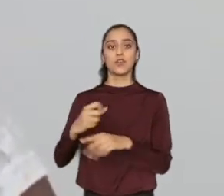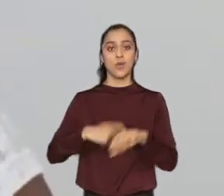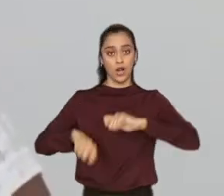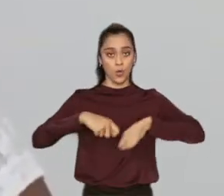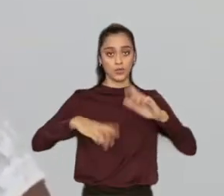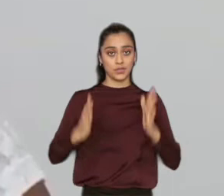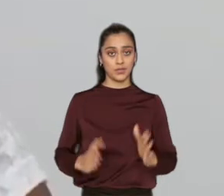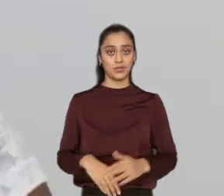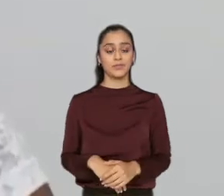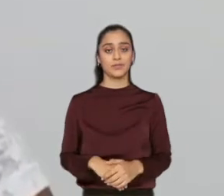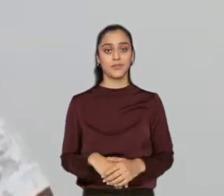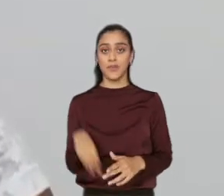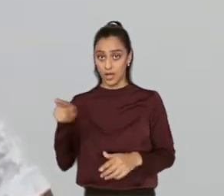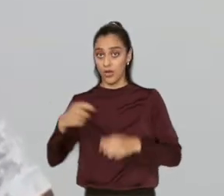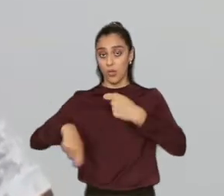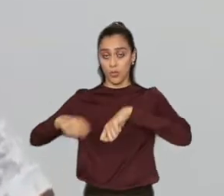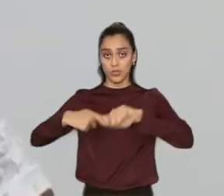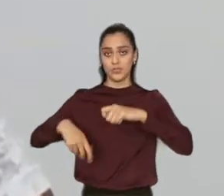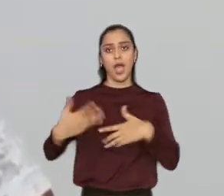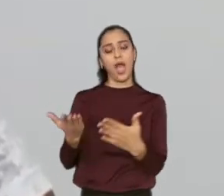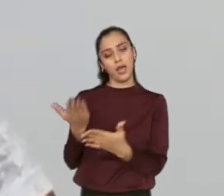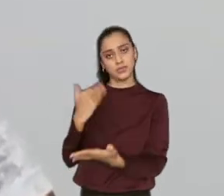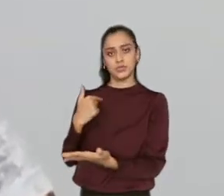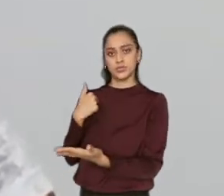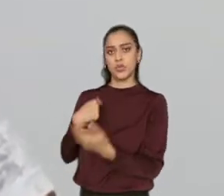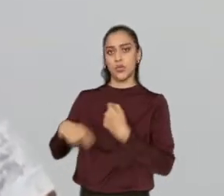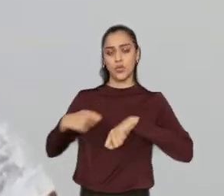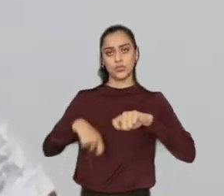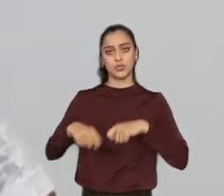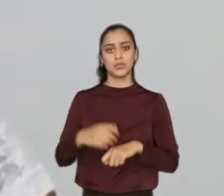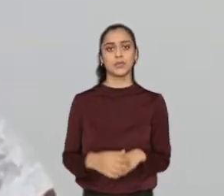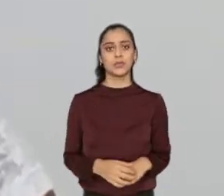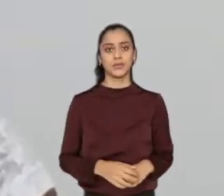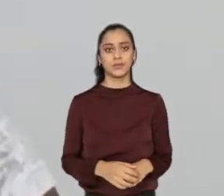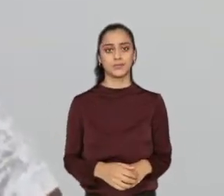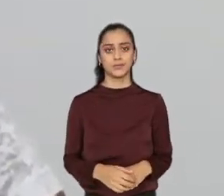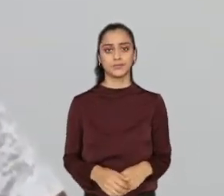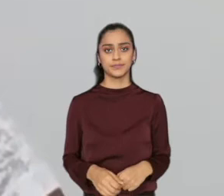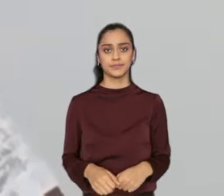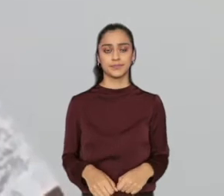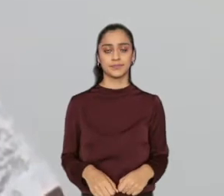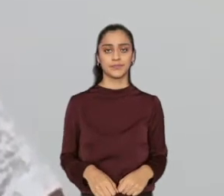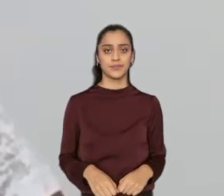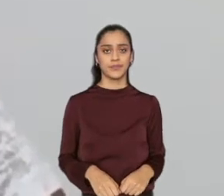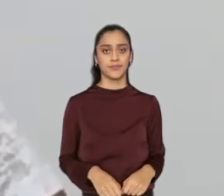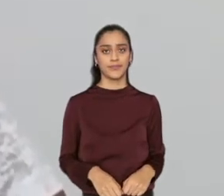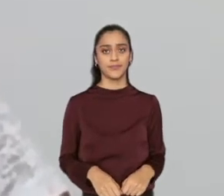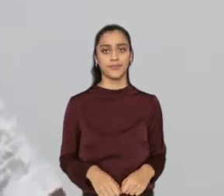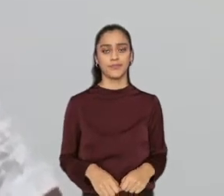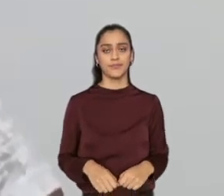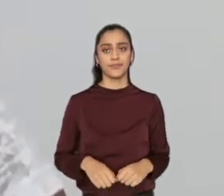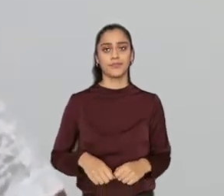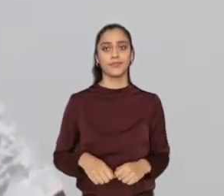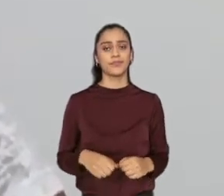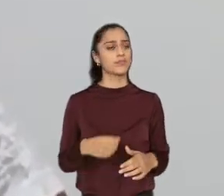cocinero, el que cocina. Antes yo cocinaba, pero me moví en todas